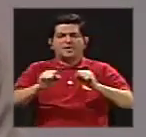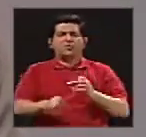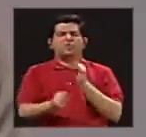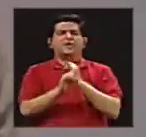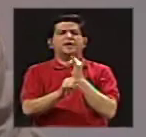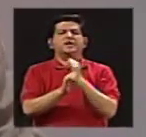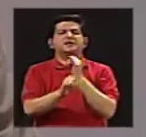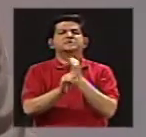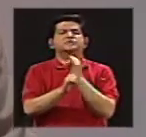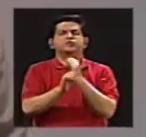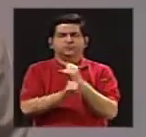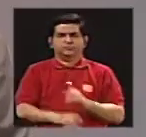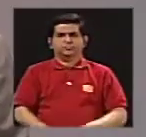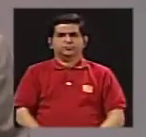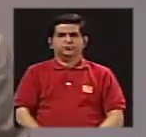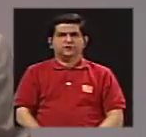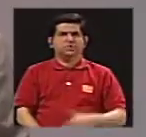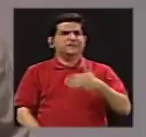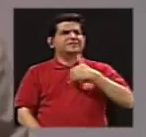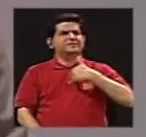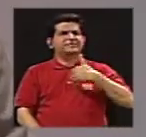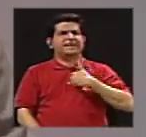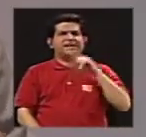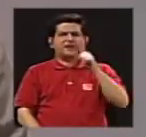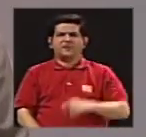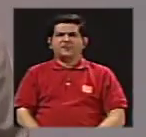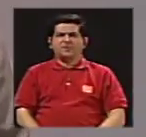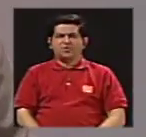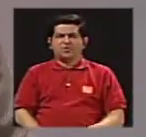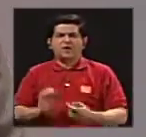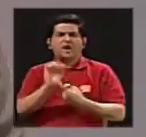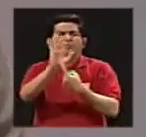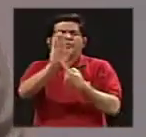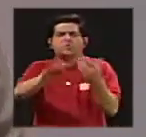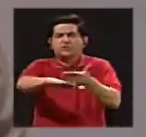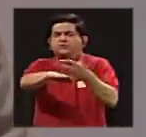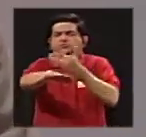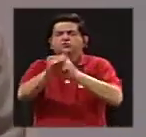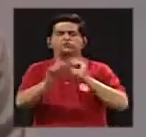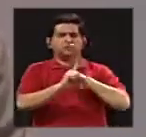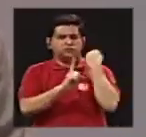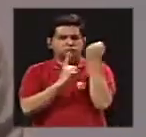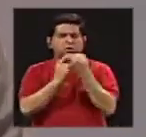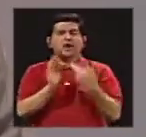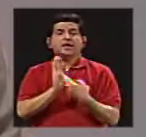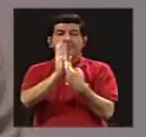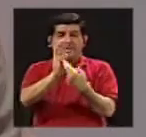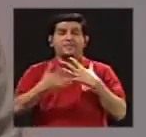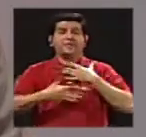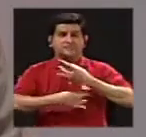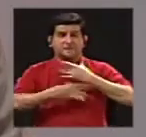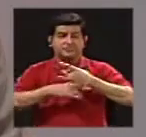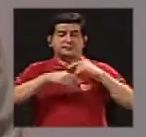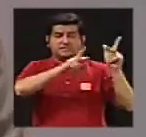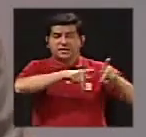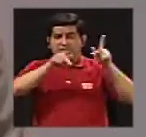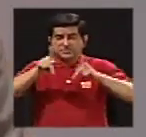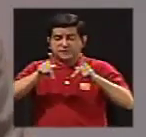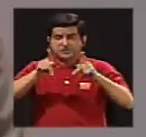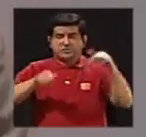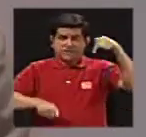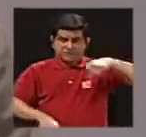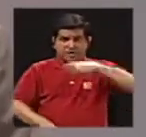institución eh tenga una mejor proyección en la sociedad que represente los intereses de la sociedad